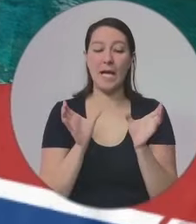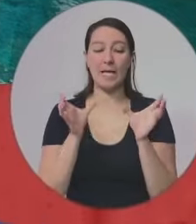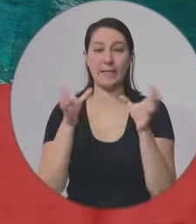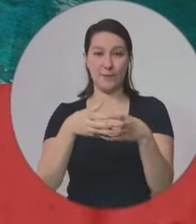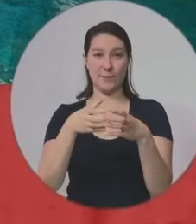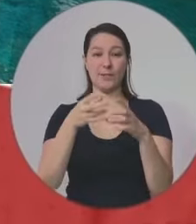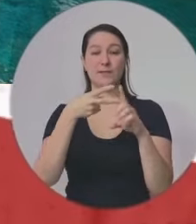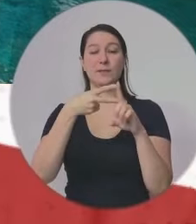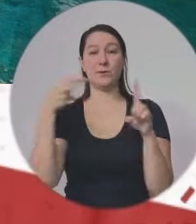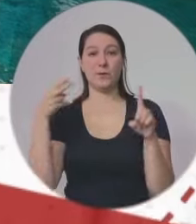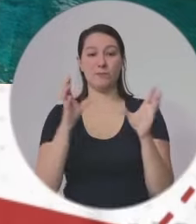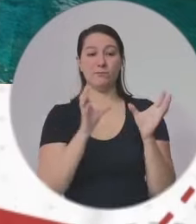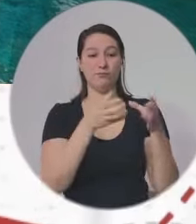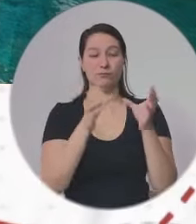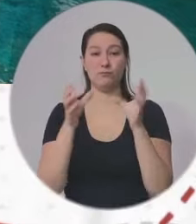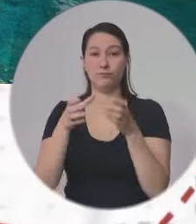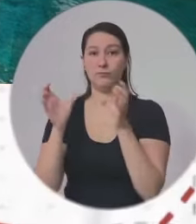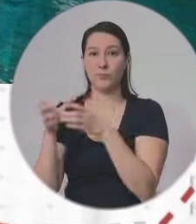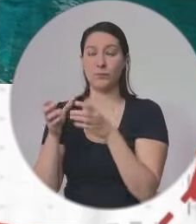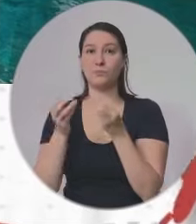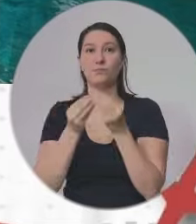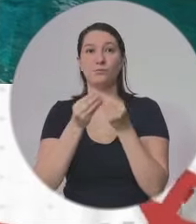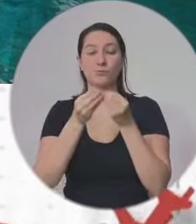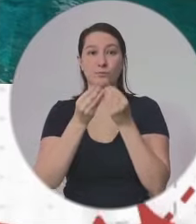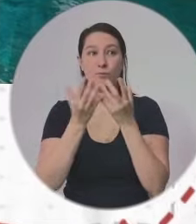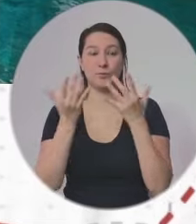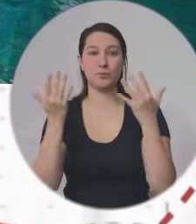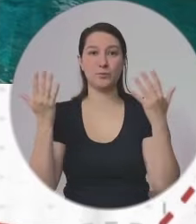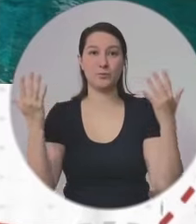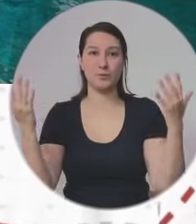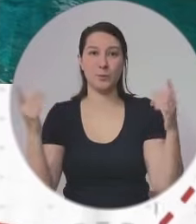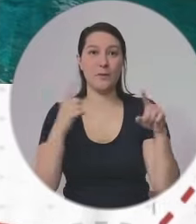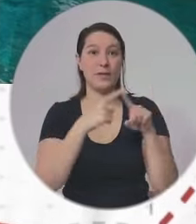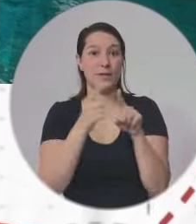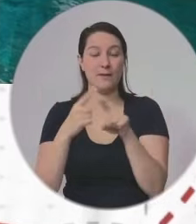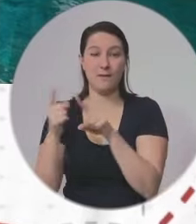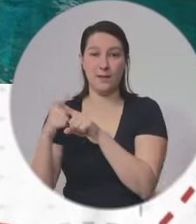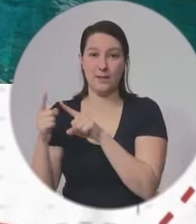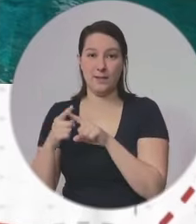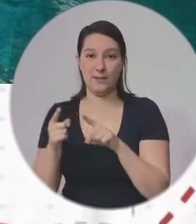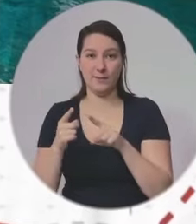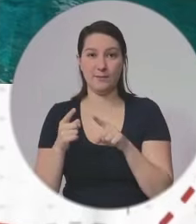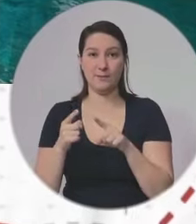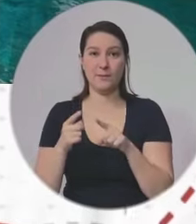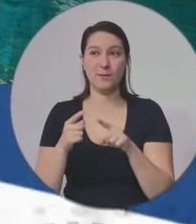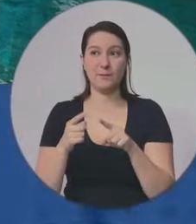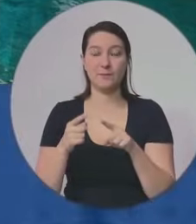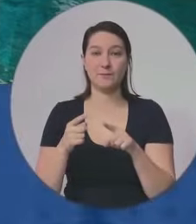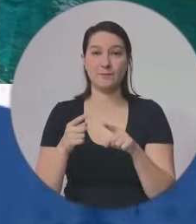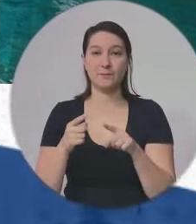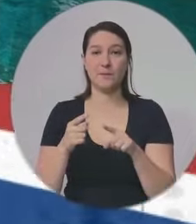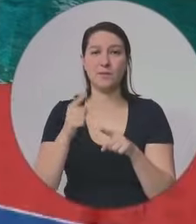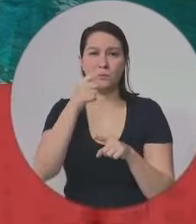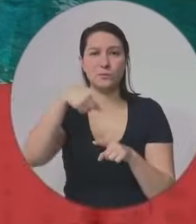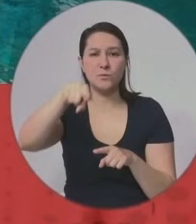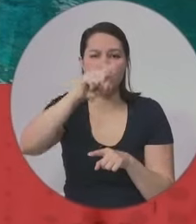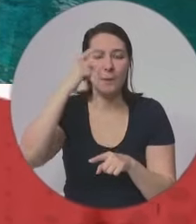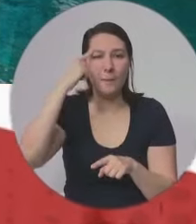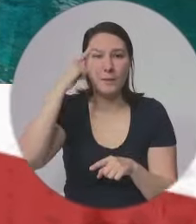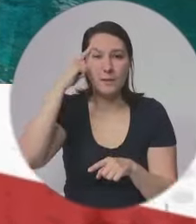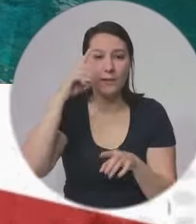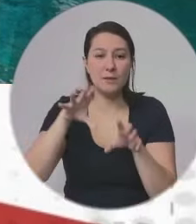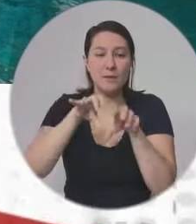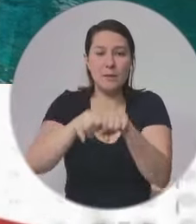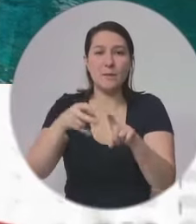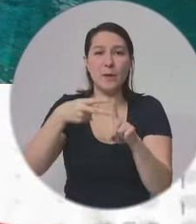y las categorías de hotel son bastantes y diferentes sobre lo que se encuentra en el mercado si ustedes están pensando reservar un hotel